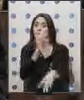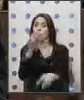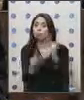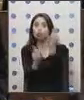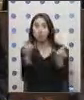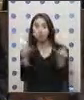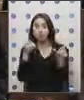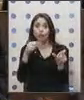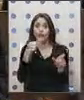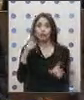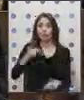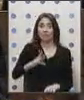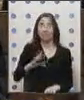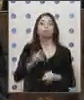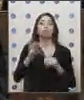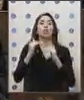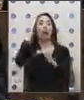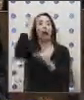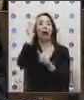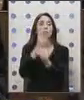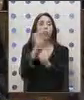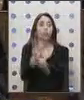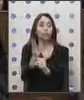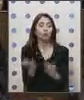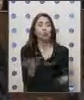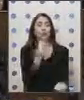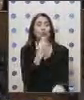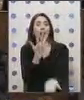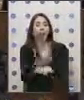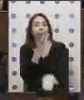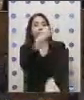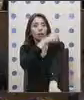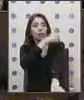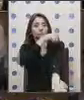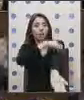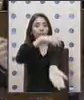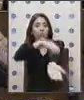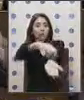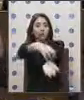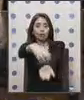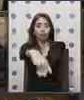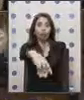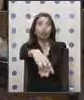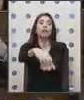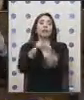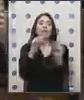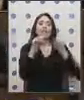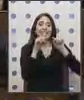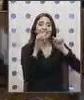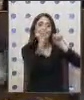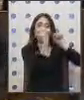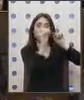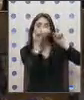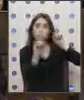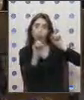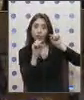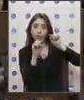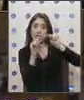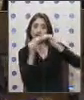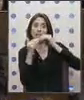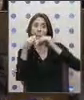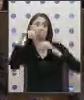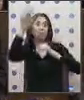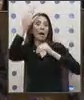de adulto mayor, que también tenemos regiones en las cuales esta concentración, este porcentaje es considerablemente